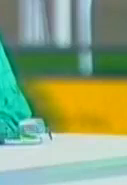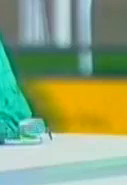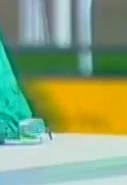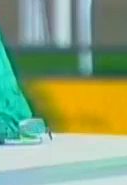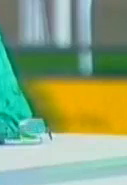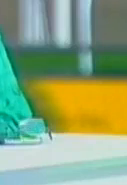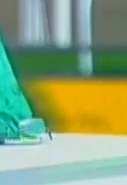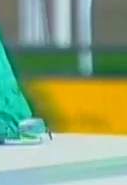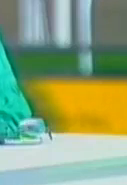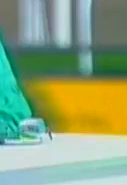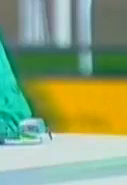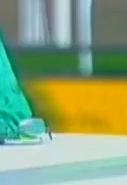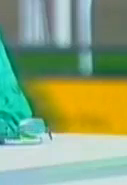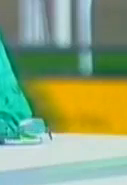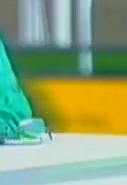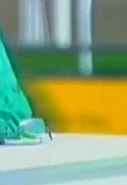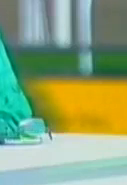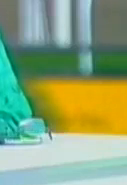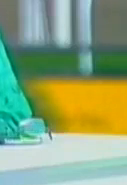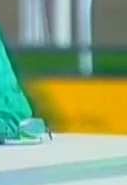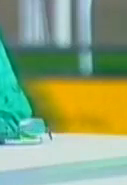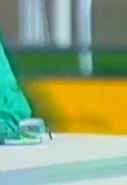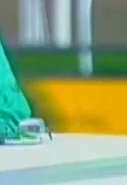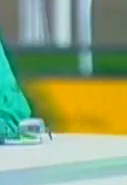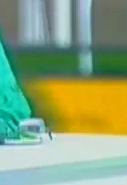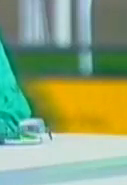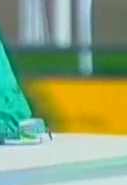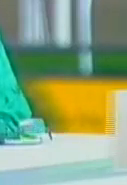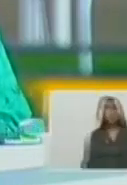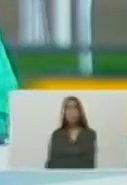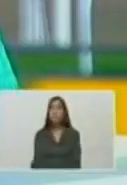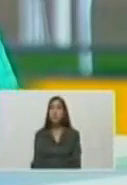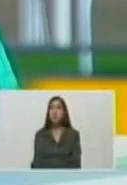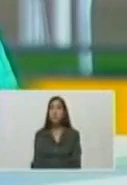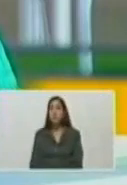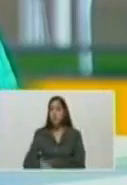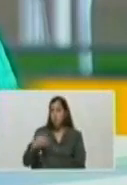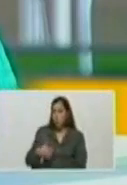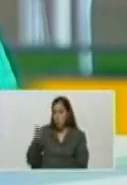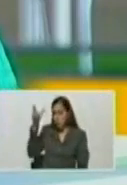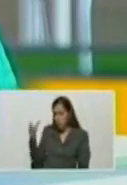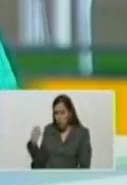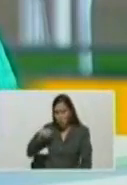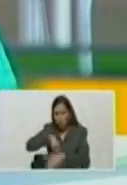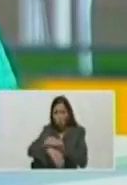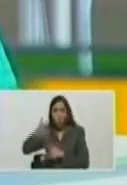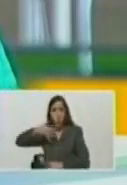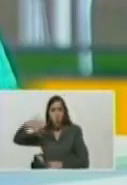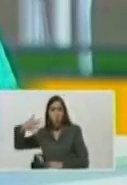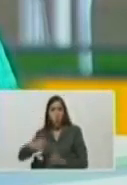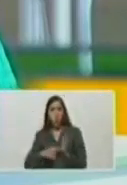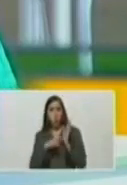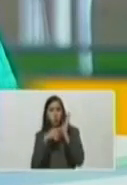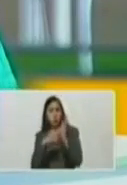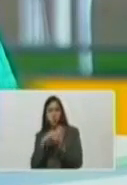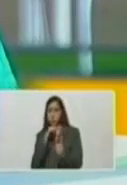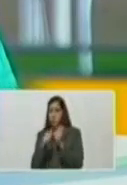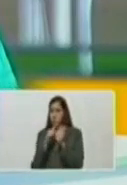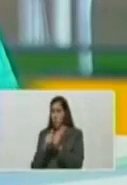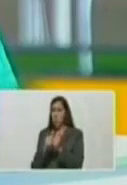Estuve viendo los programas en homenaje que le hicieron en la televisión argentina, en las televisoras deportivas del